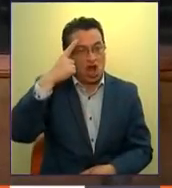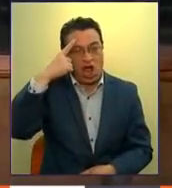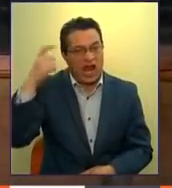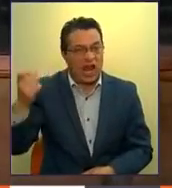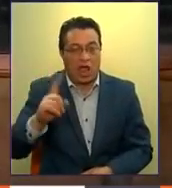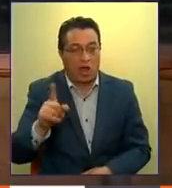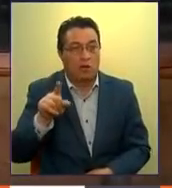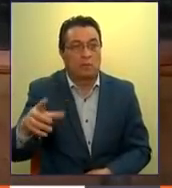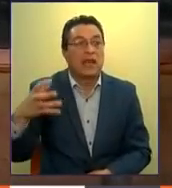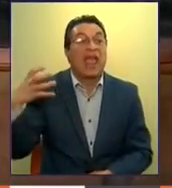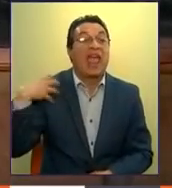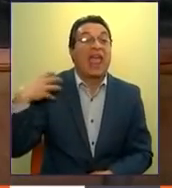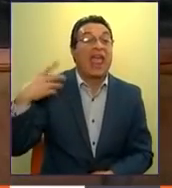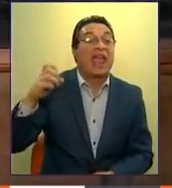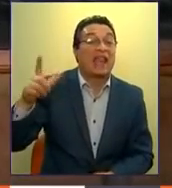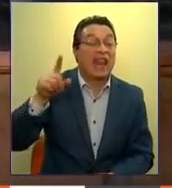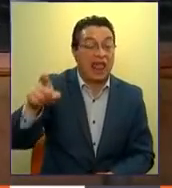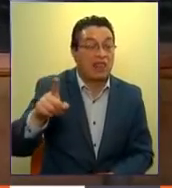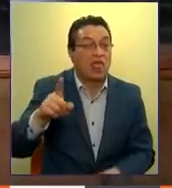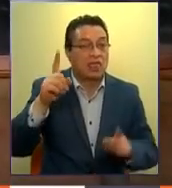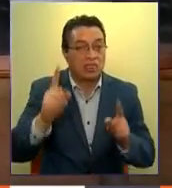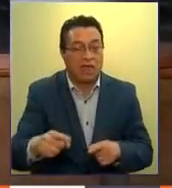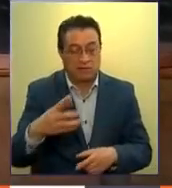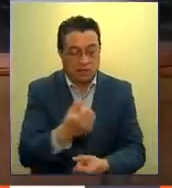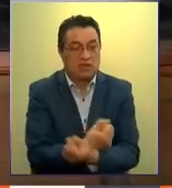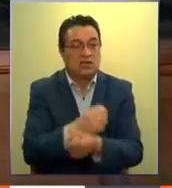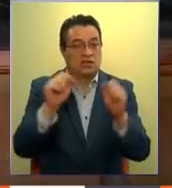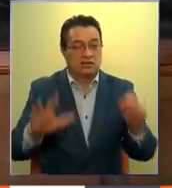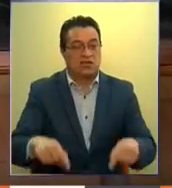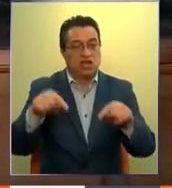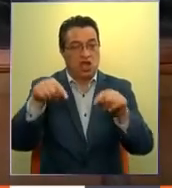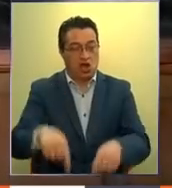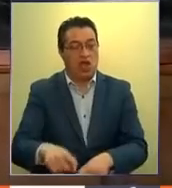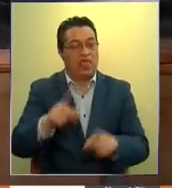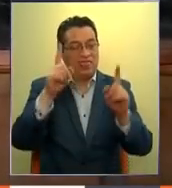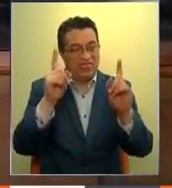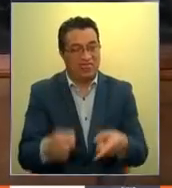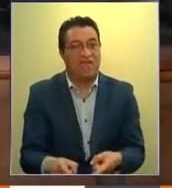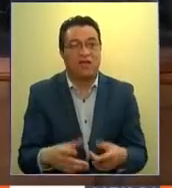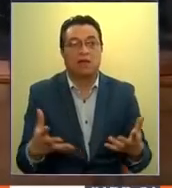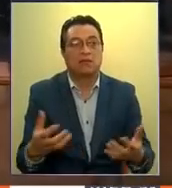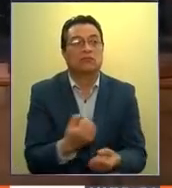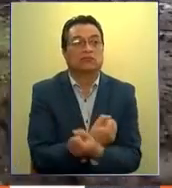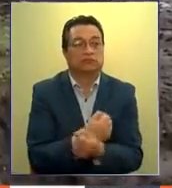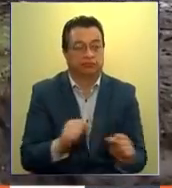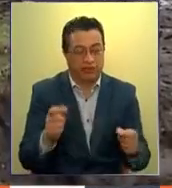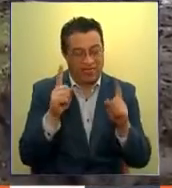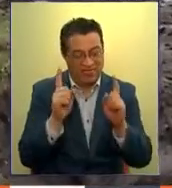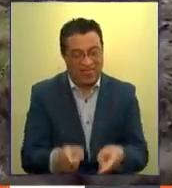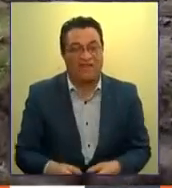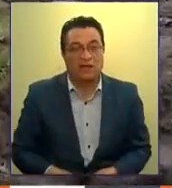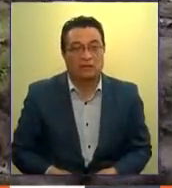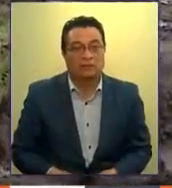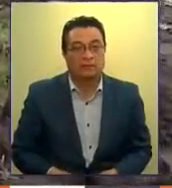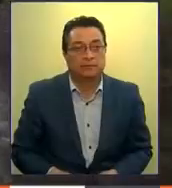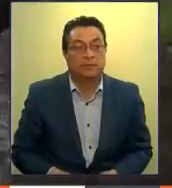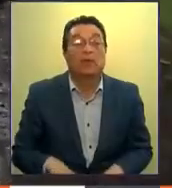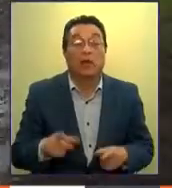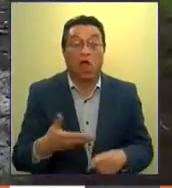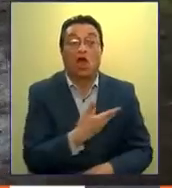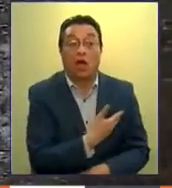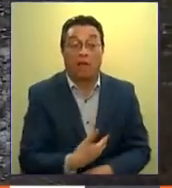creo que el general hoy día debería haber puesto su cargo a disposición del gobierno y haber abandonado su cargo. Y el gobierno